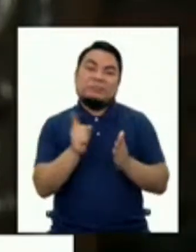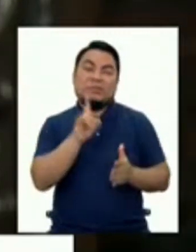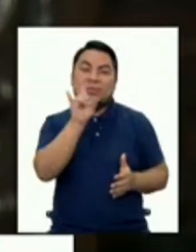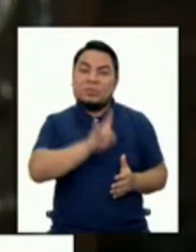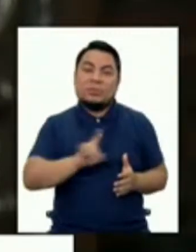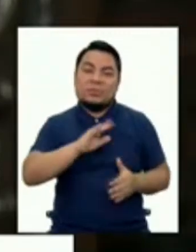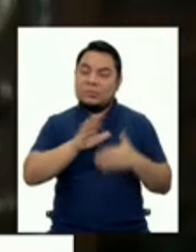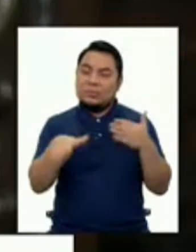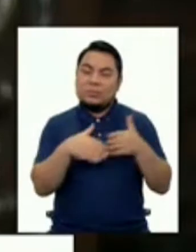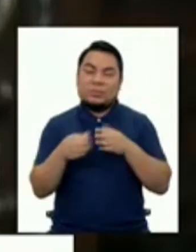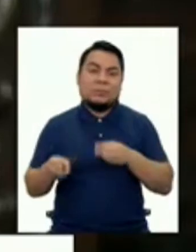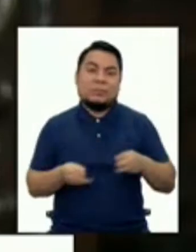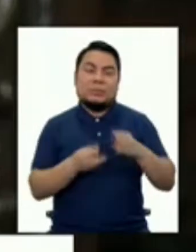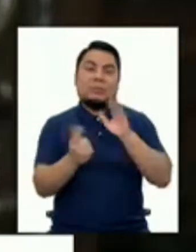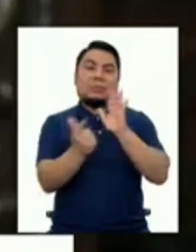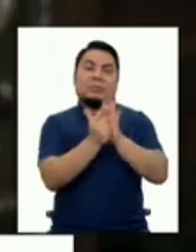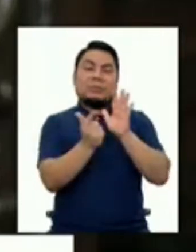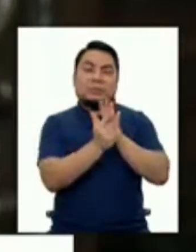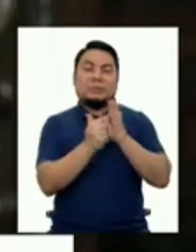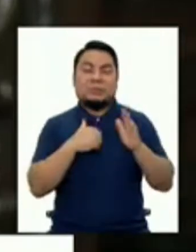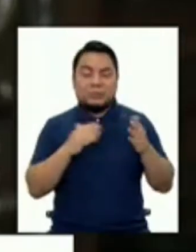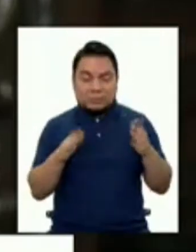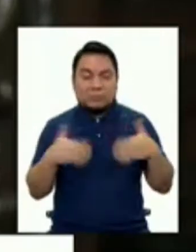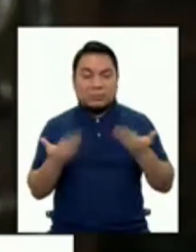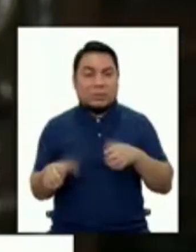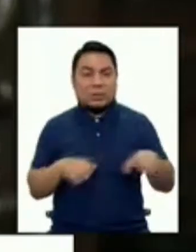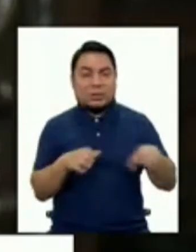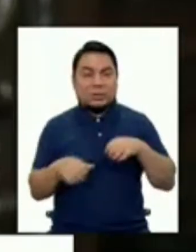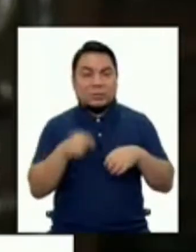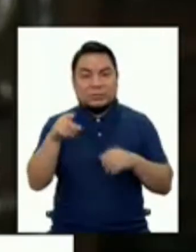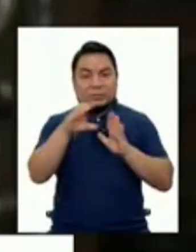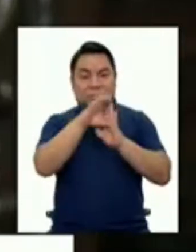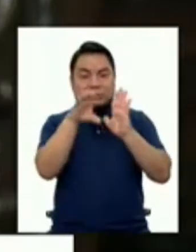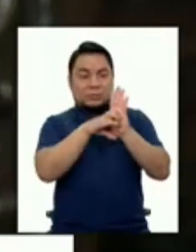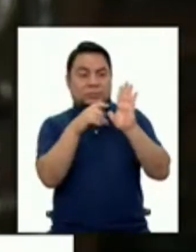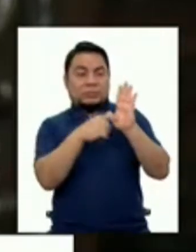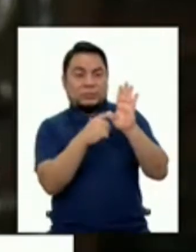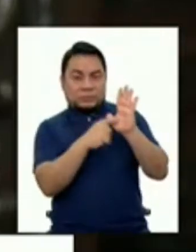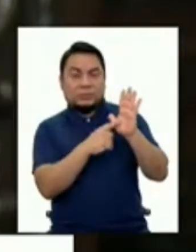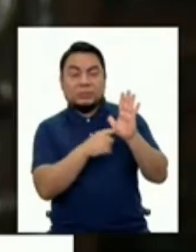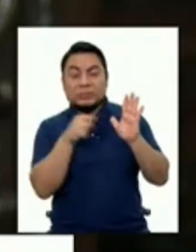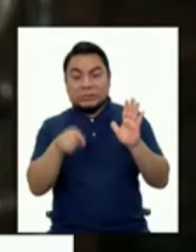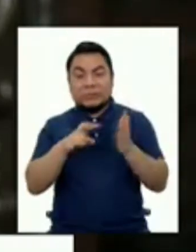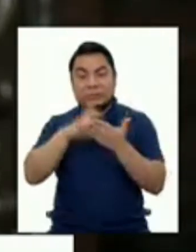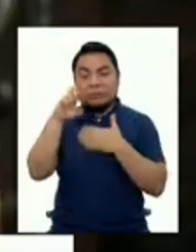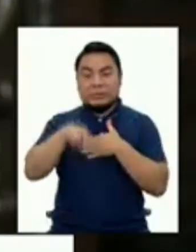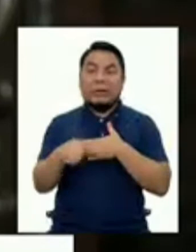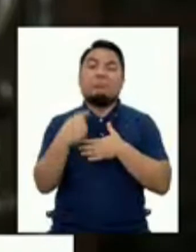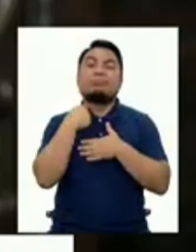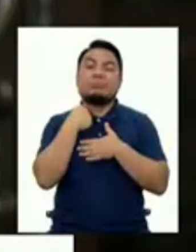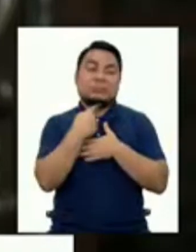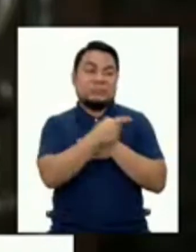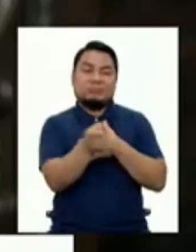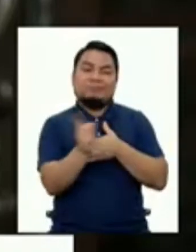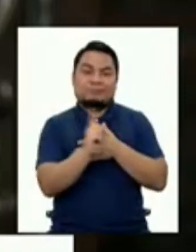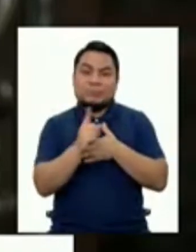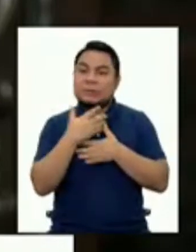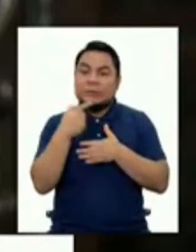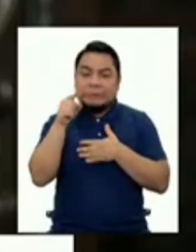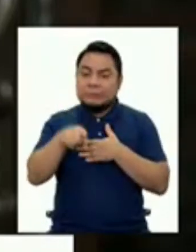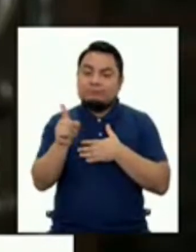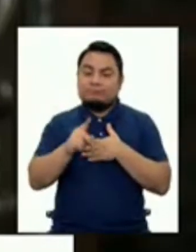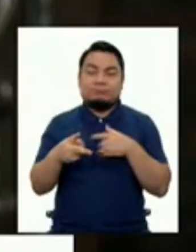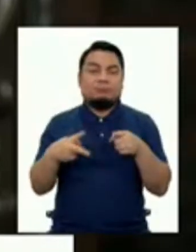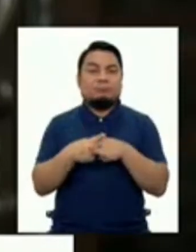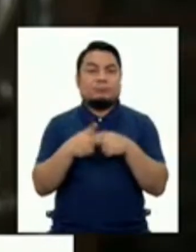utilizar todas las herramientas legales a nuestra disposición previstas en la Constitución respecto a estos proyectos de ley. La misma posición tenemos